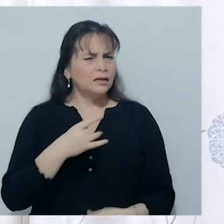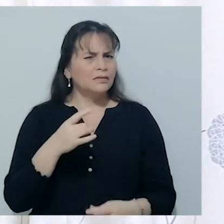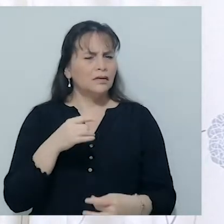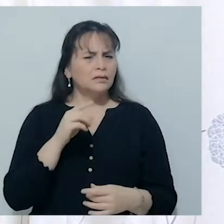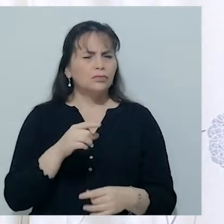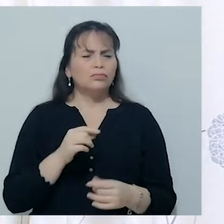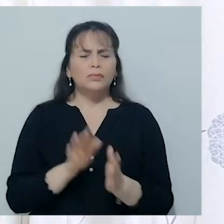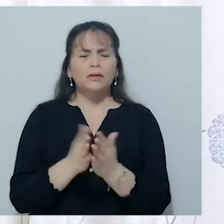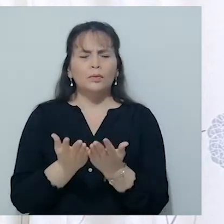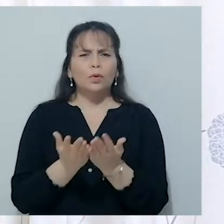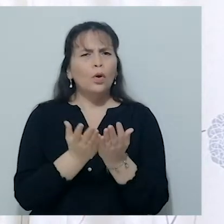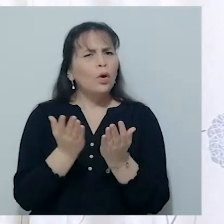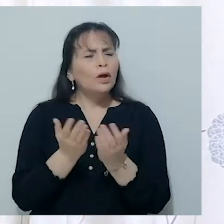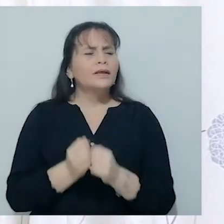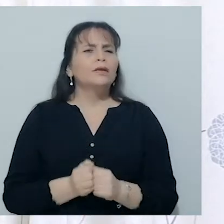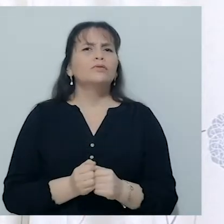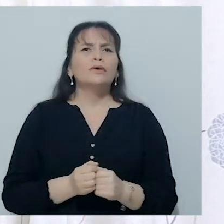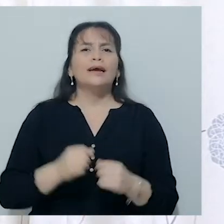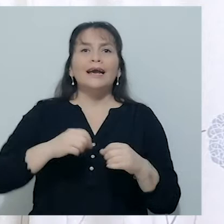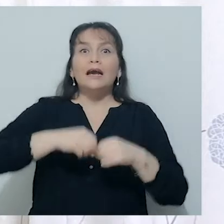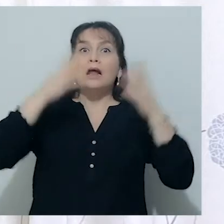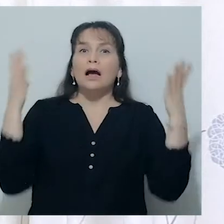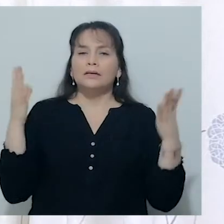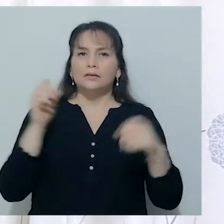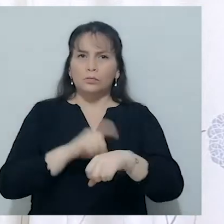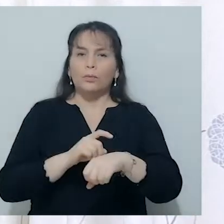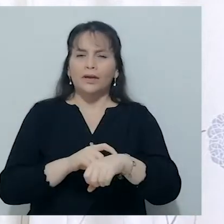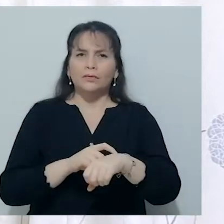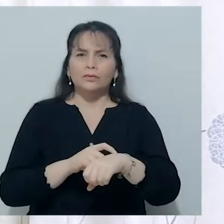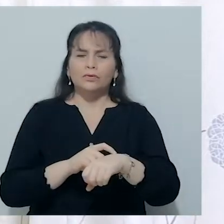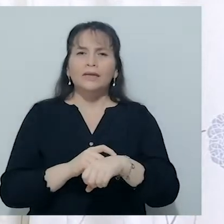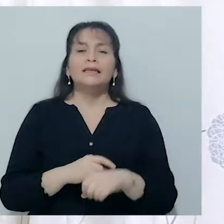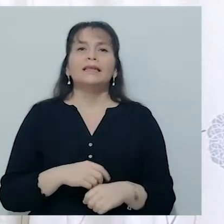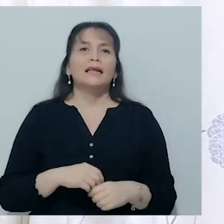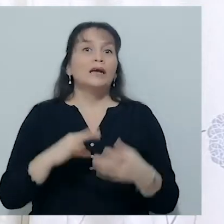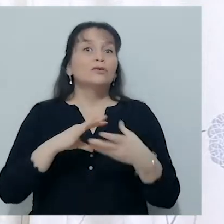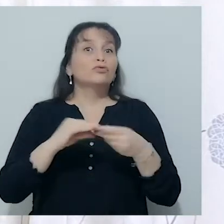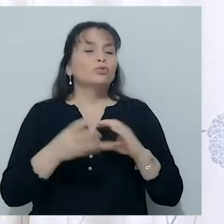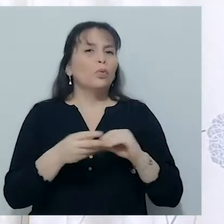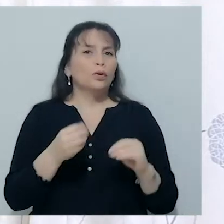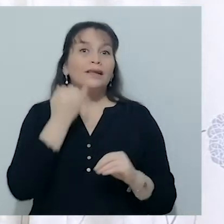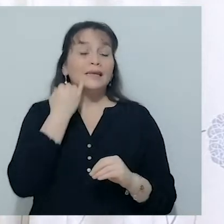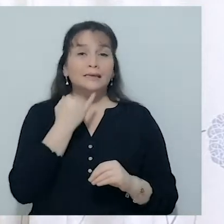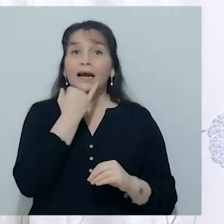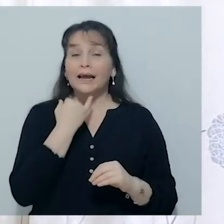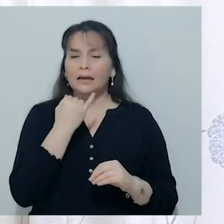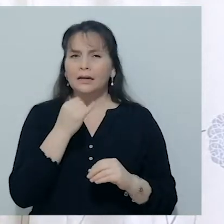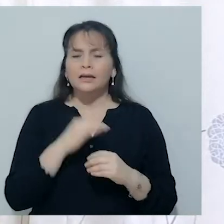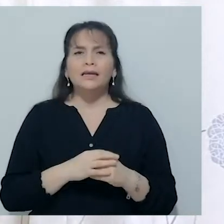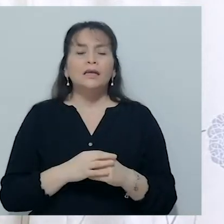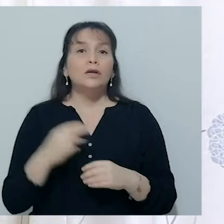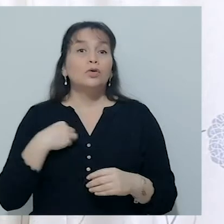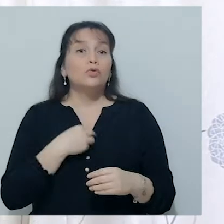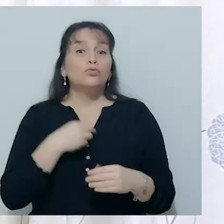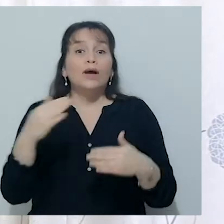grandes momentos de la historia de las familias de Israel. El propósito de este libro es acercarnos a una